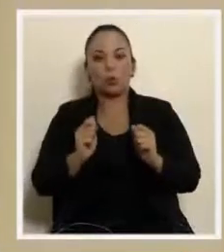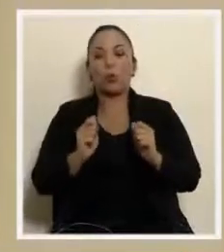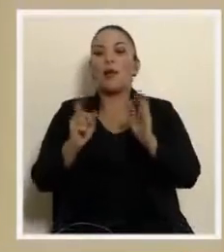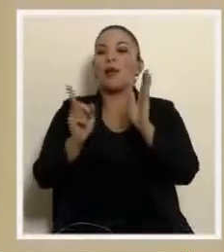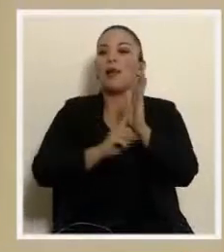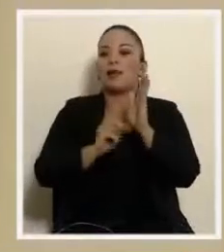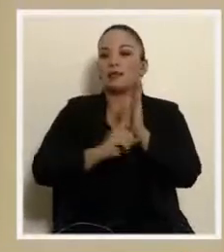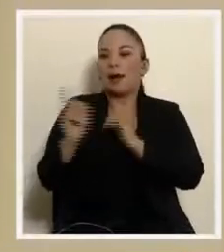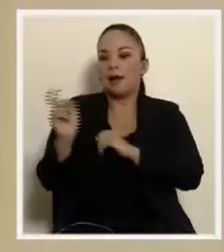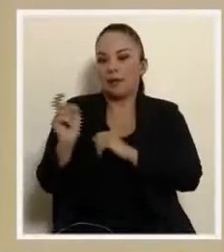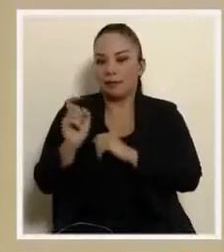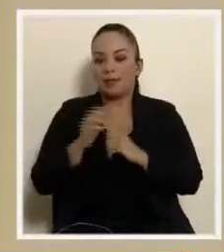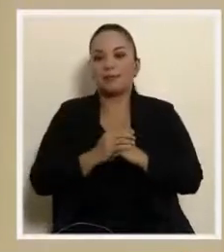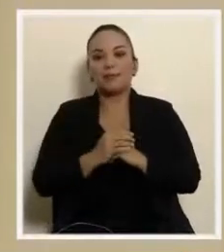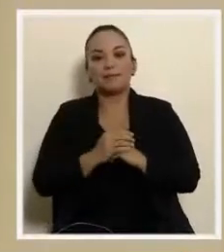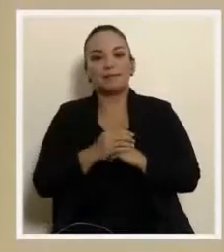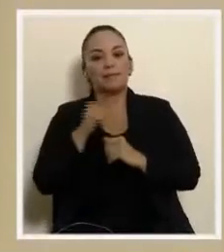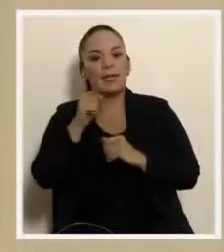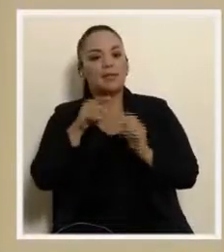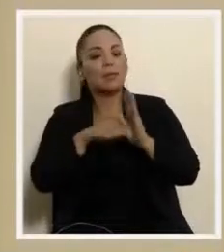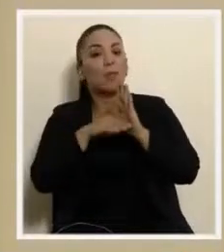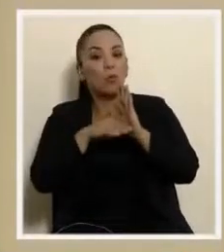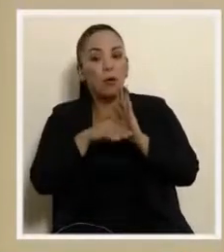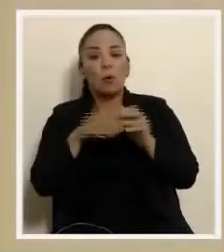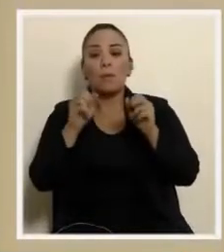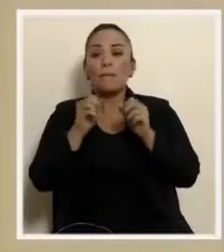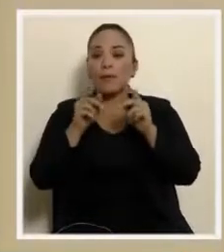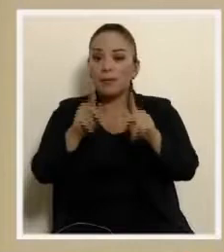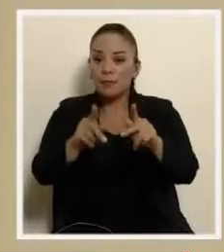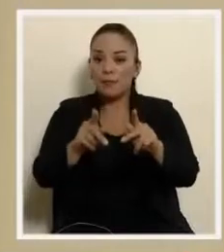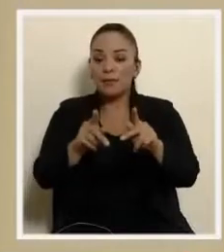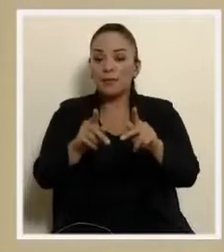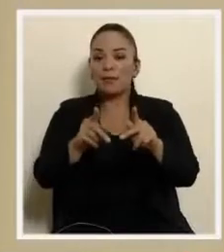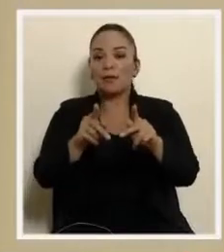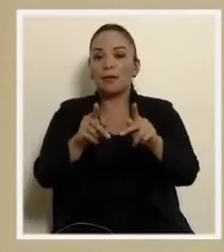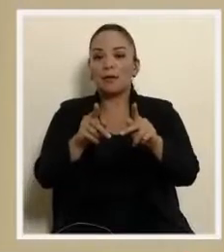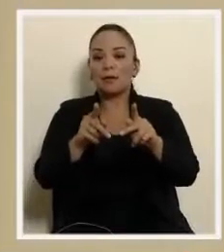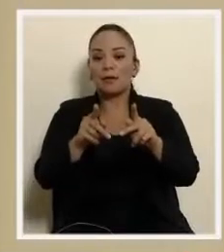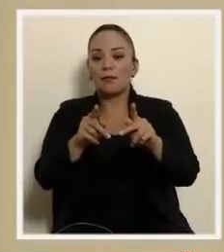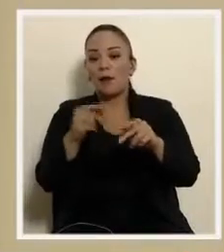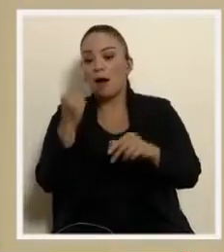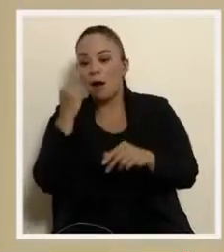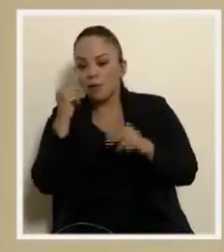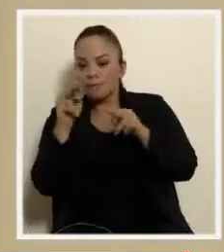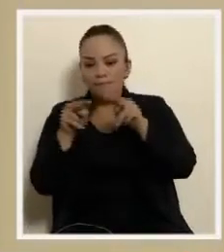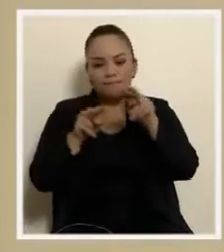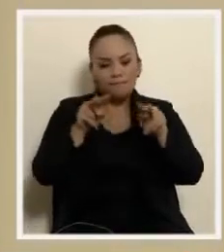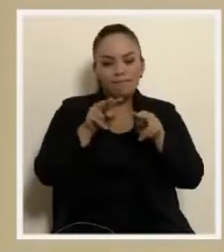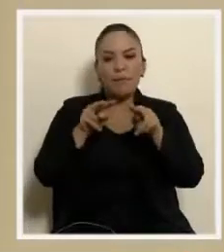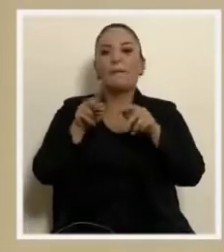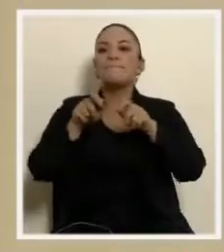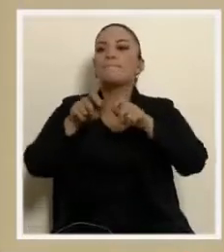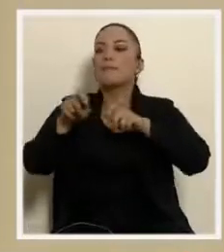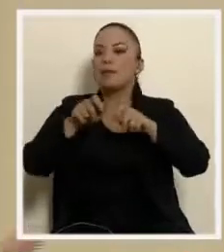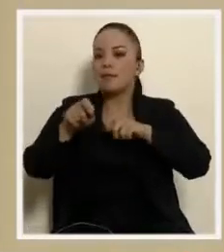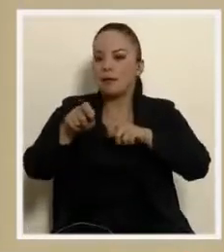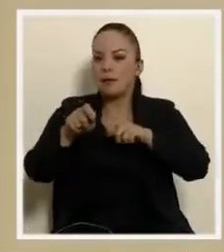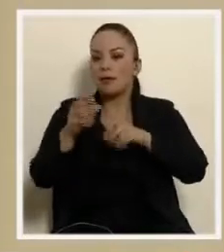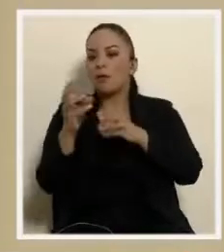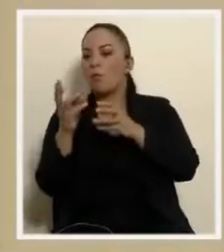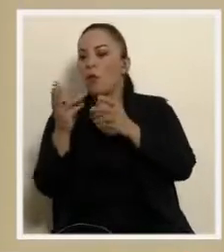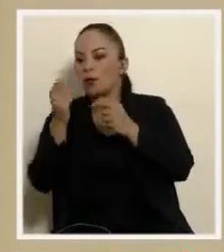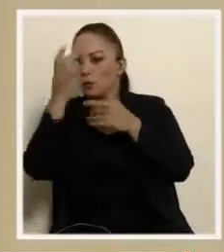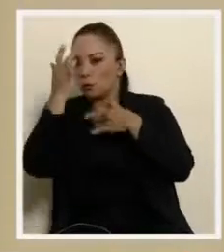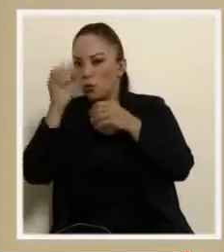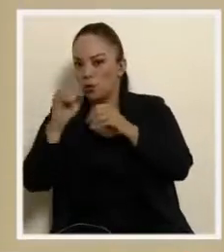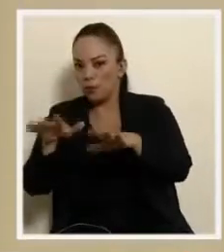tal que el modelo de alerta nos permite no solamente medir las tasas de contagio, la cantidad